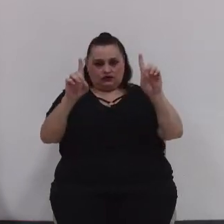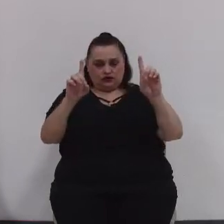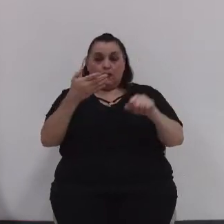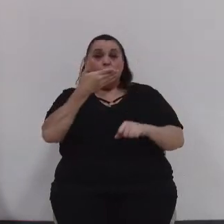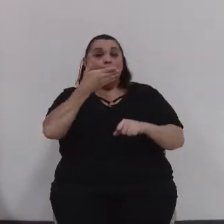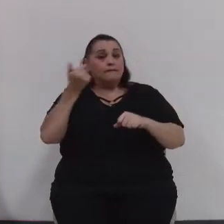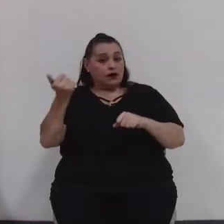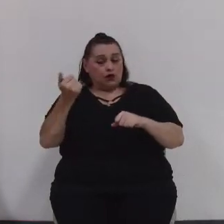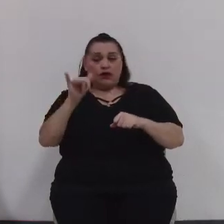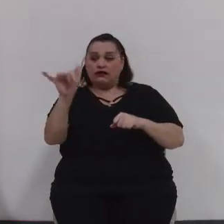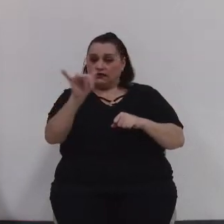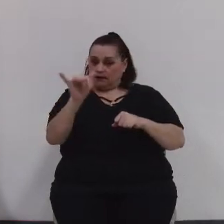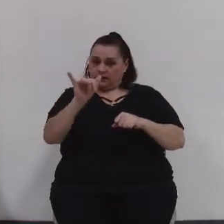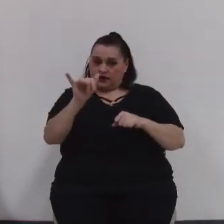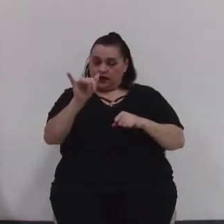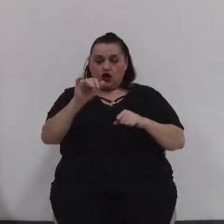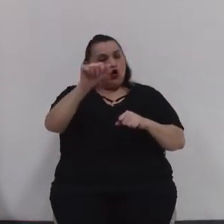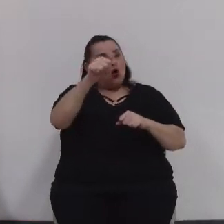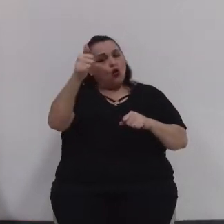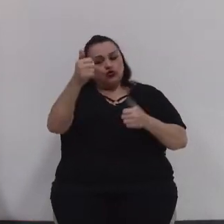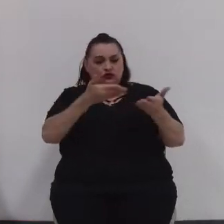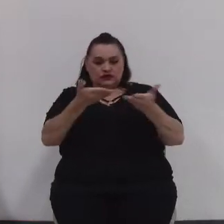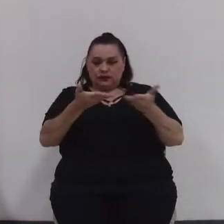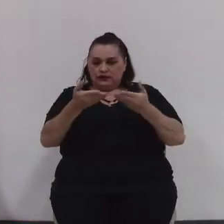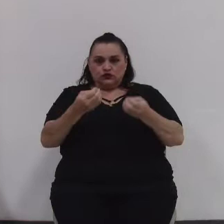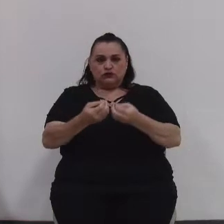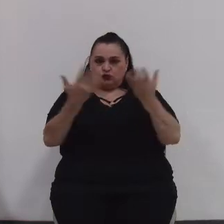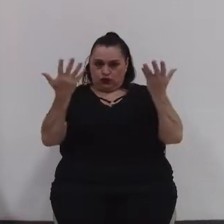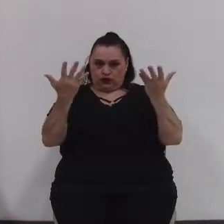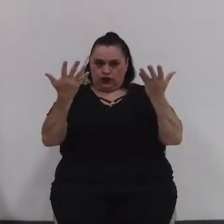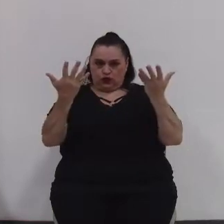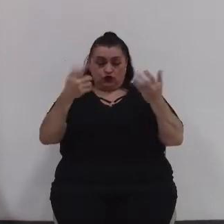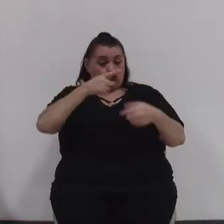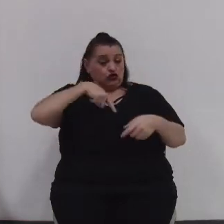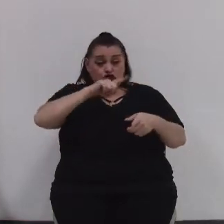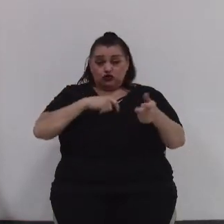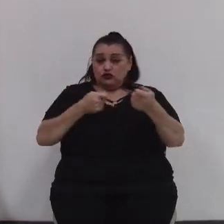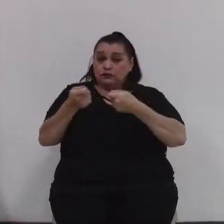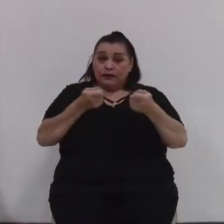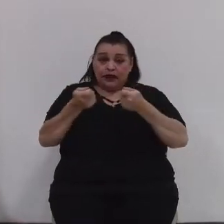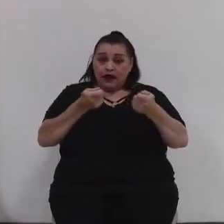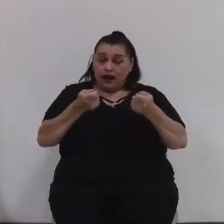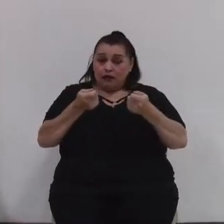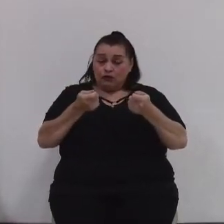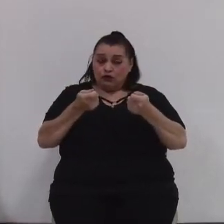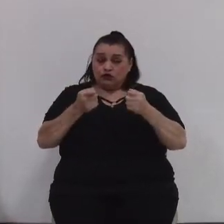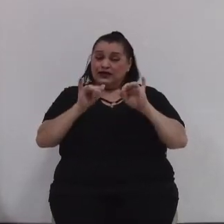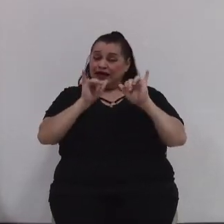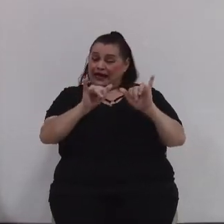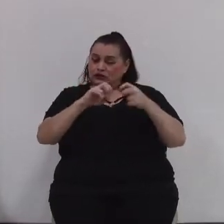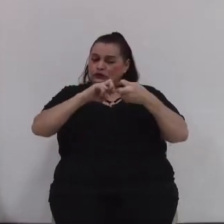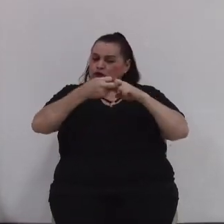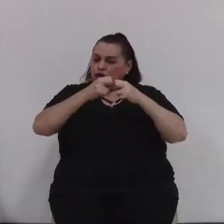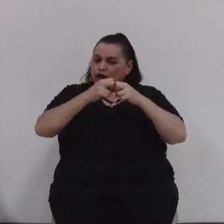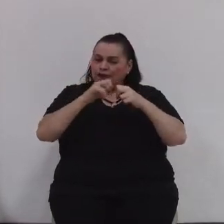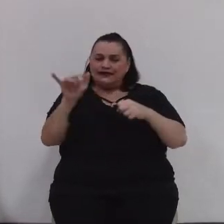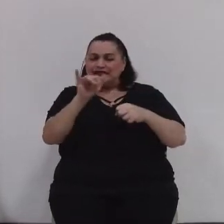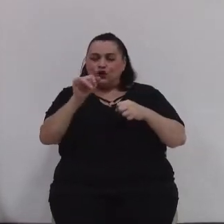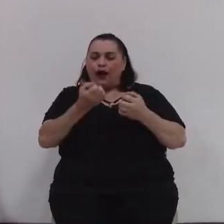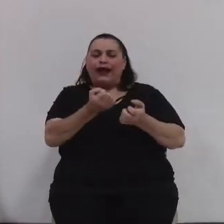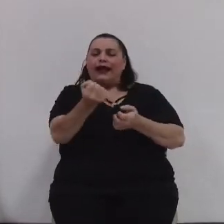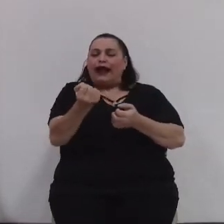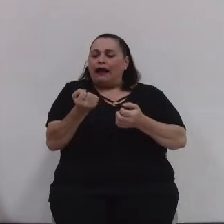mejorar otros servicios públicos. Y cuando manejamos estos problemas como si fueran gavetas